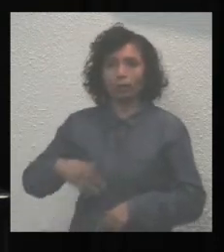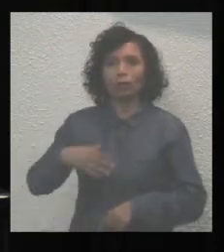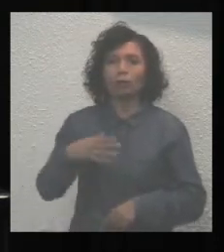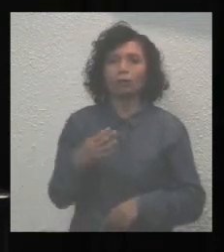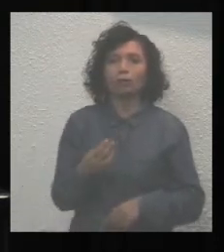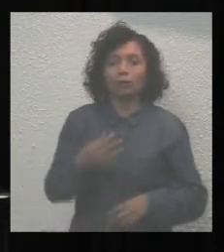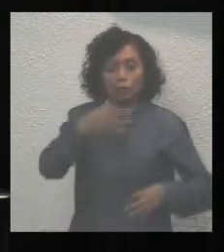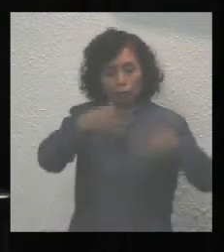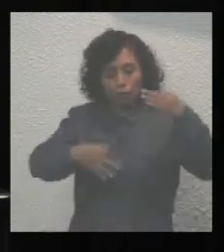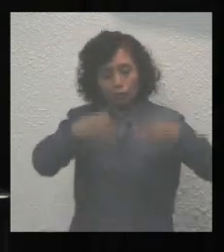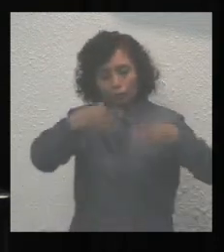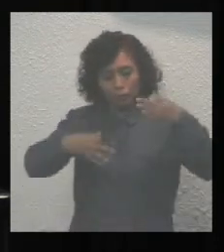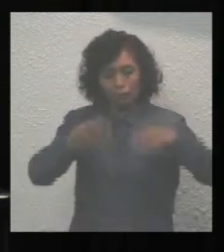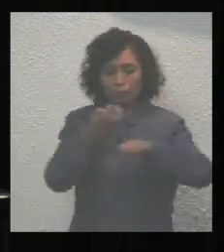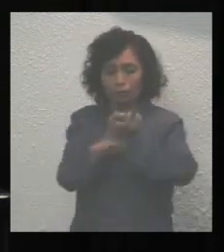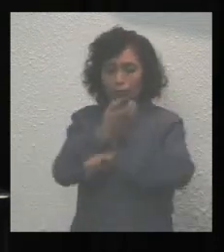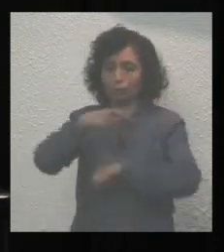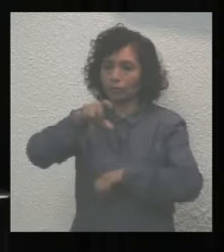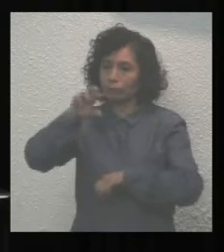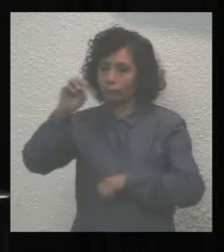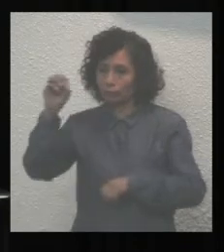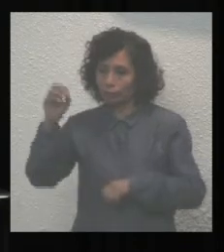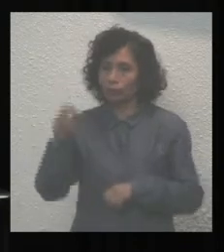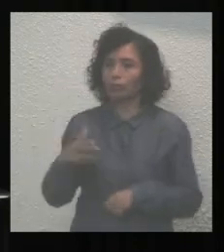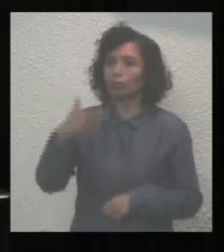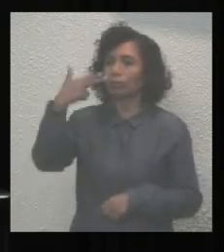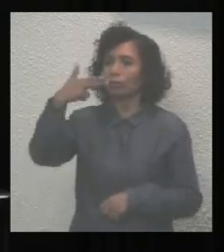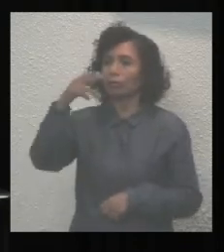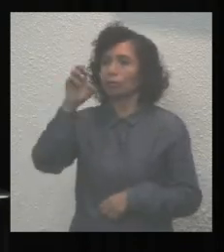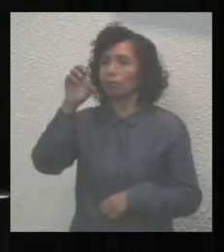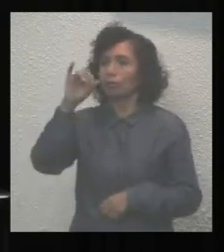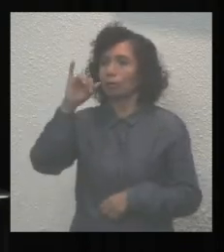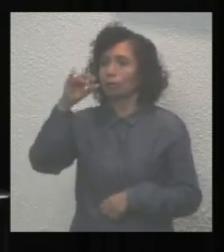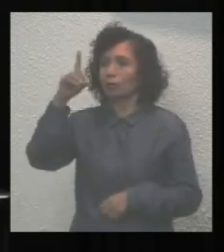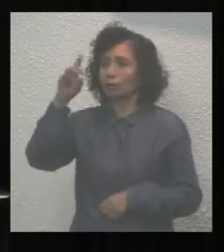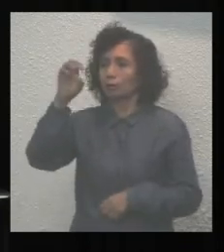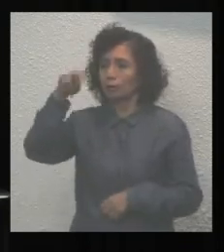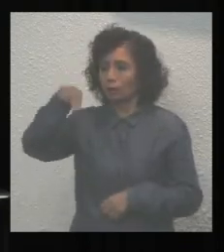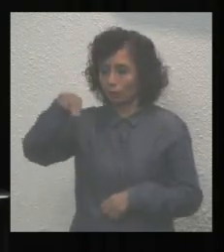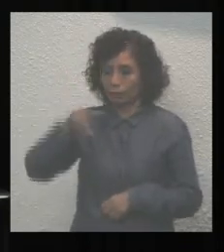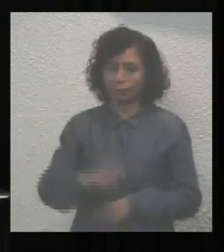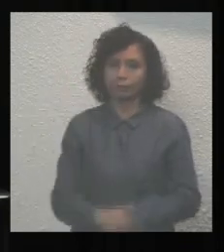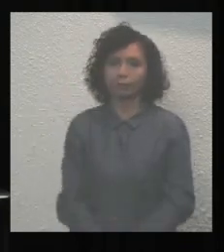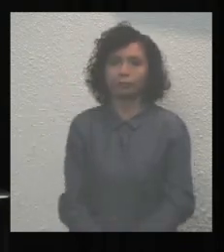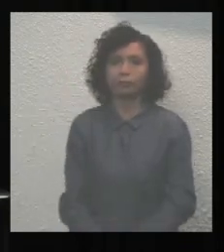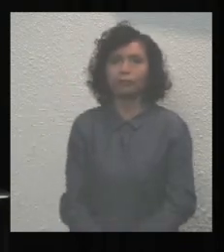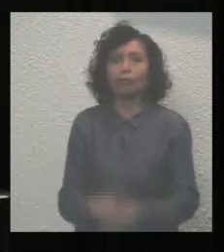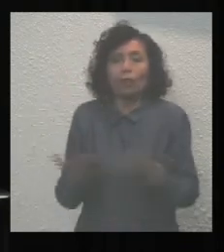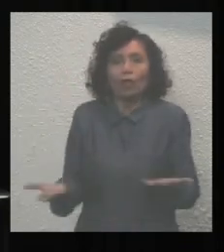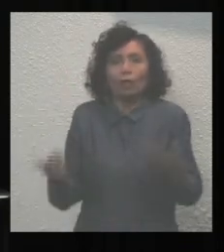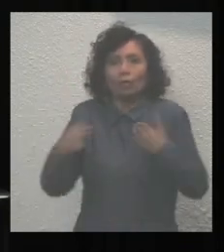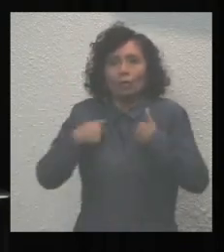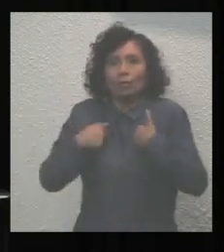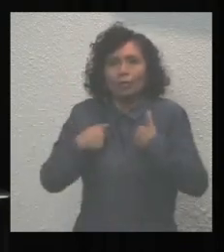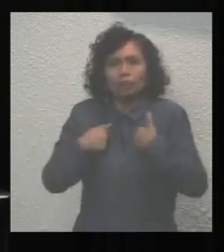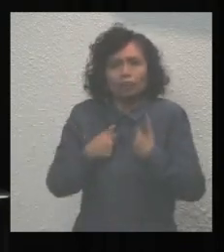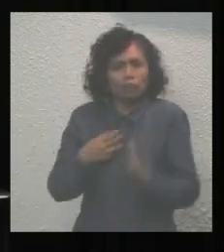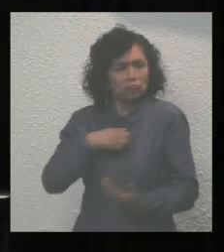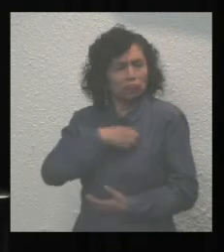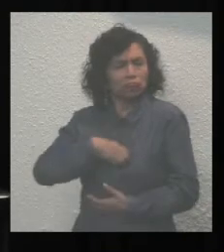justicia del estado de quintana roo el magistrado hayden cebada rivas es para mí un honor